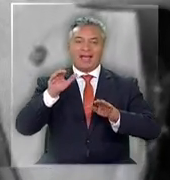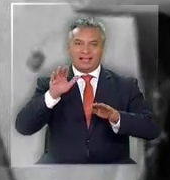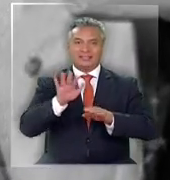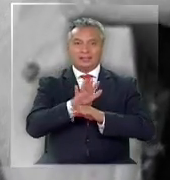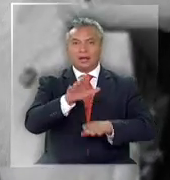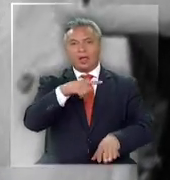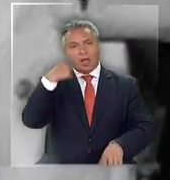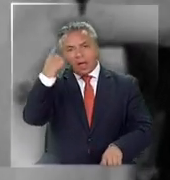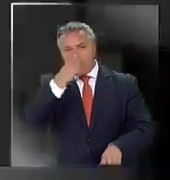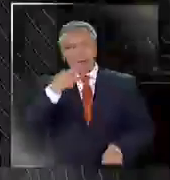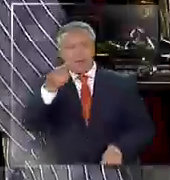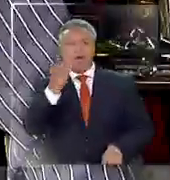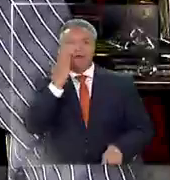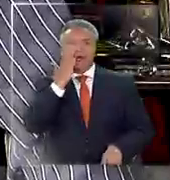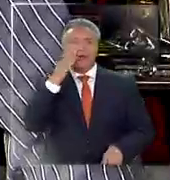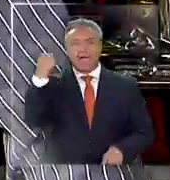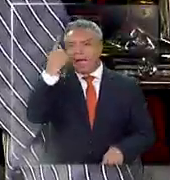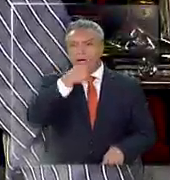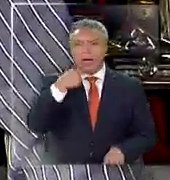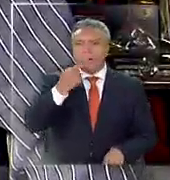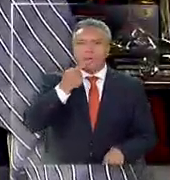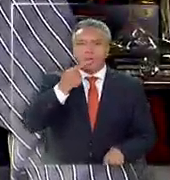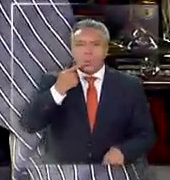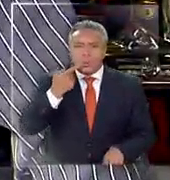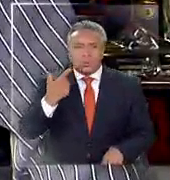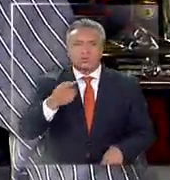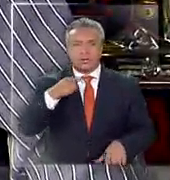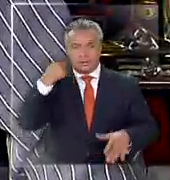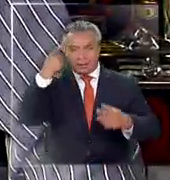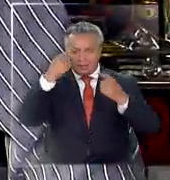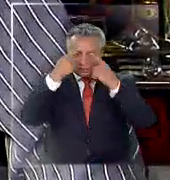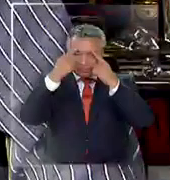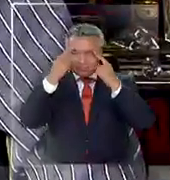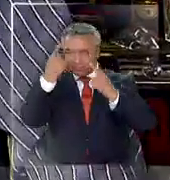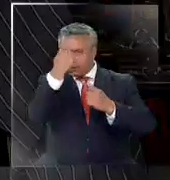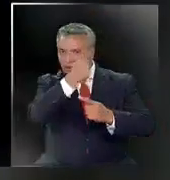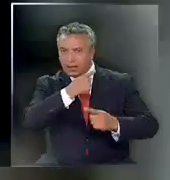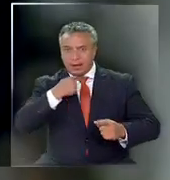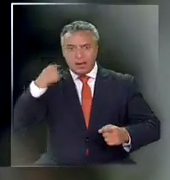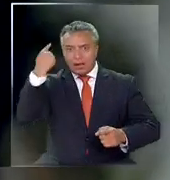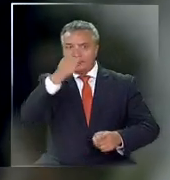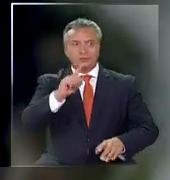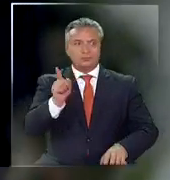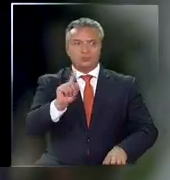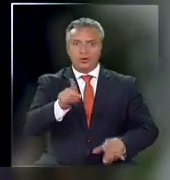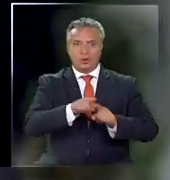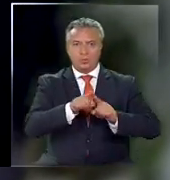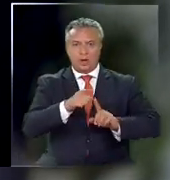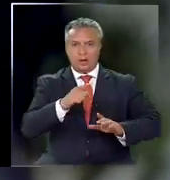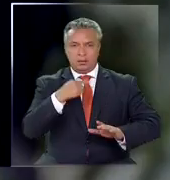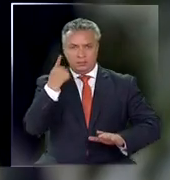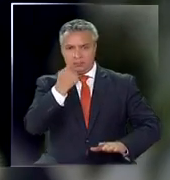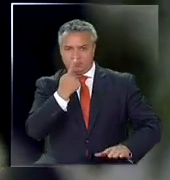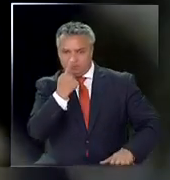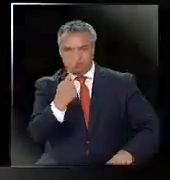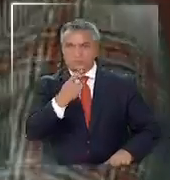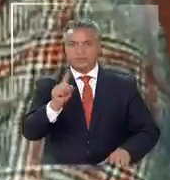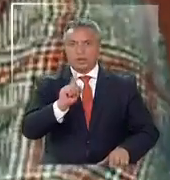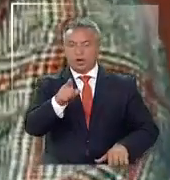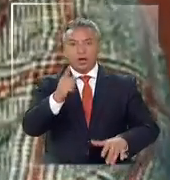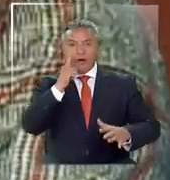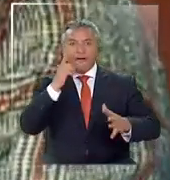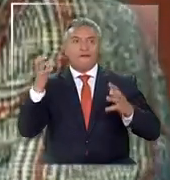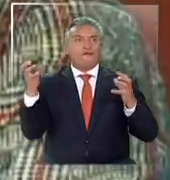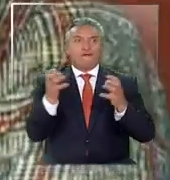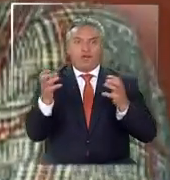bueno, tenía una cara más dulce, no tenía las facciones que tenía Sean Connery. No tenía la violencia que tenía,